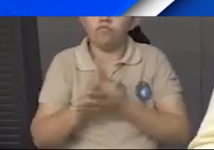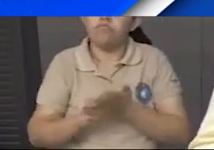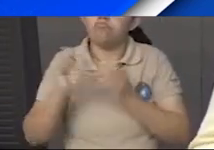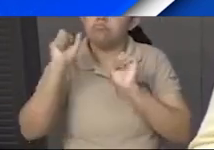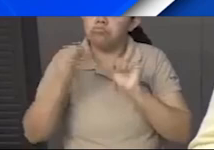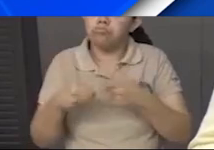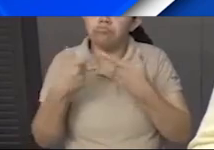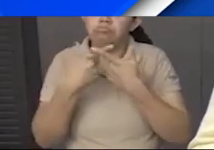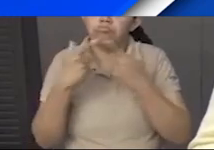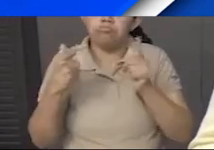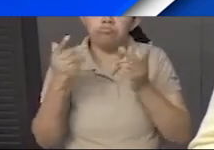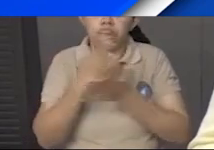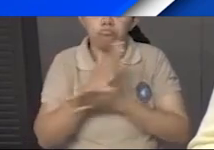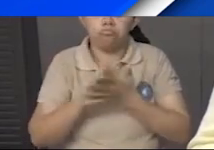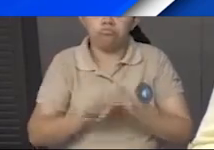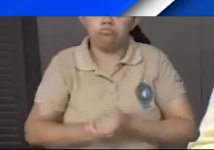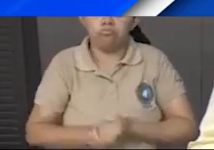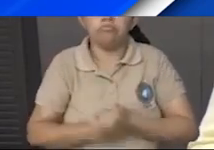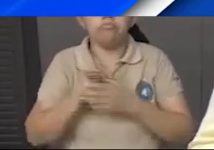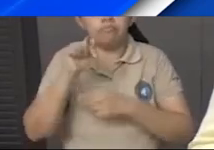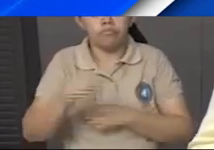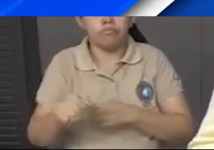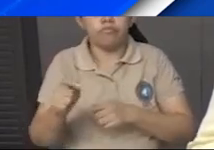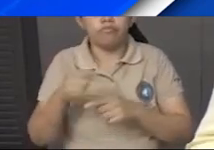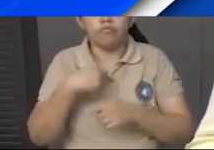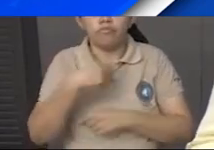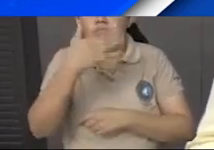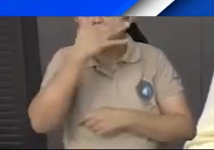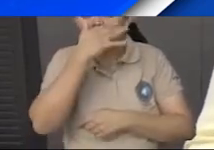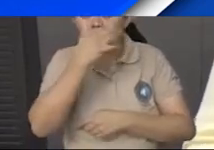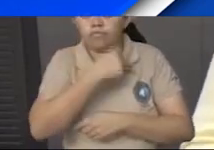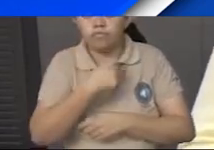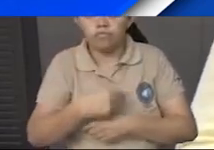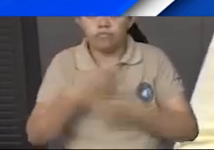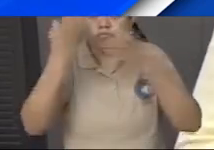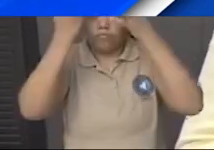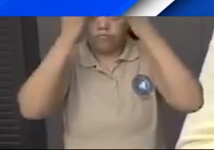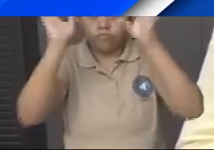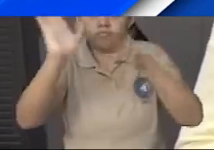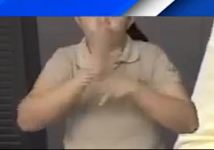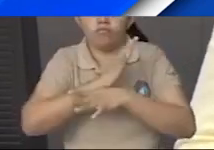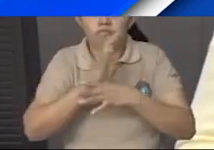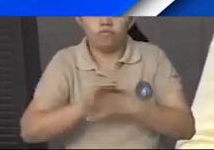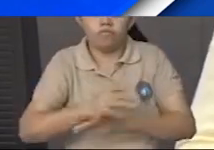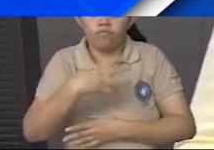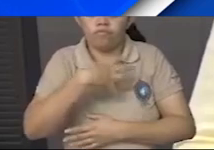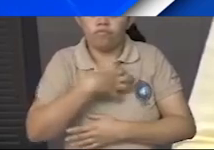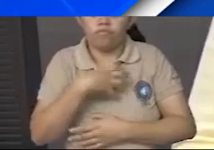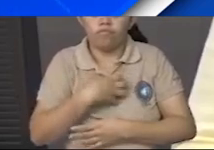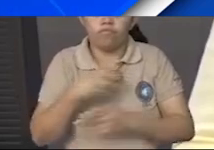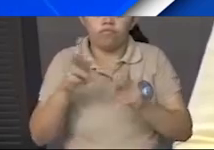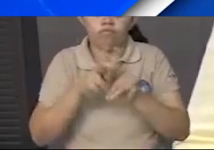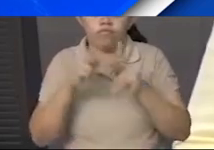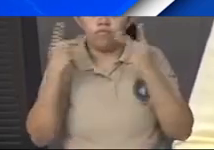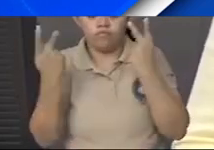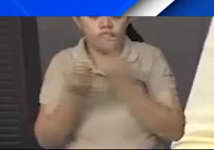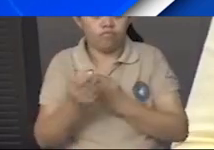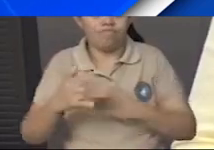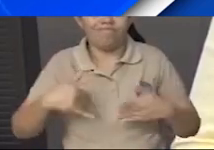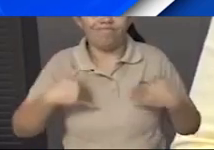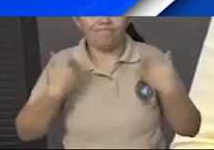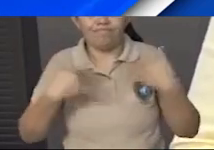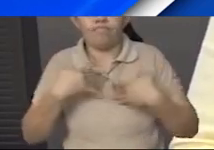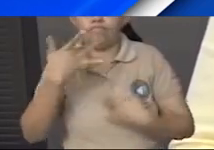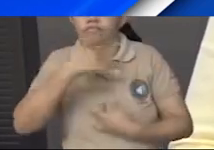y pluricultural. Esta revolución multiétnica y pluricultural toma forma del pueblo satisfecho de